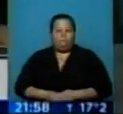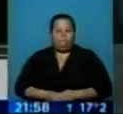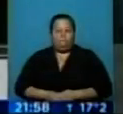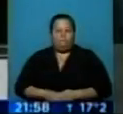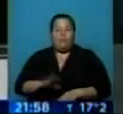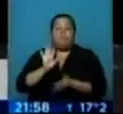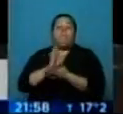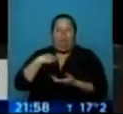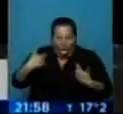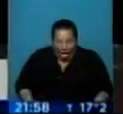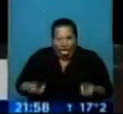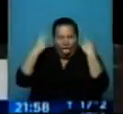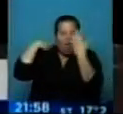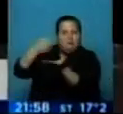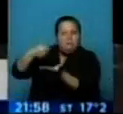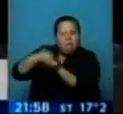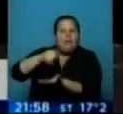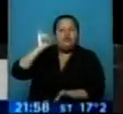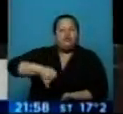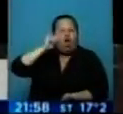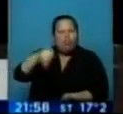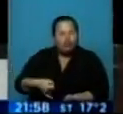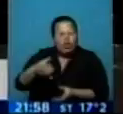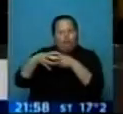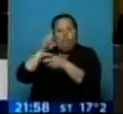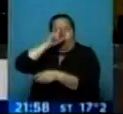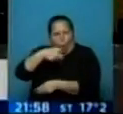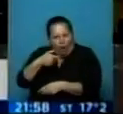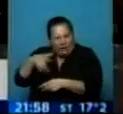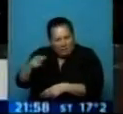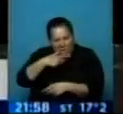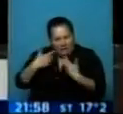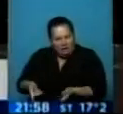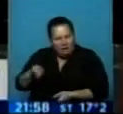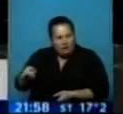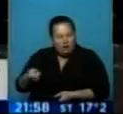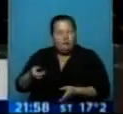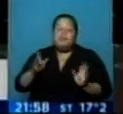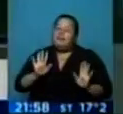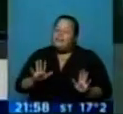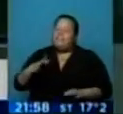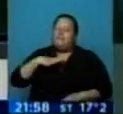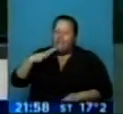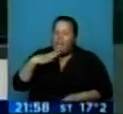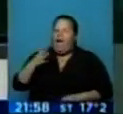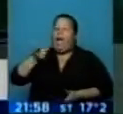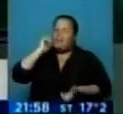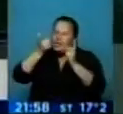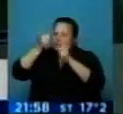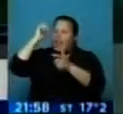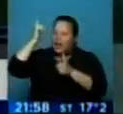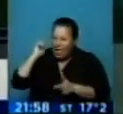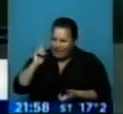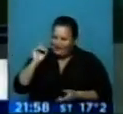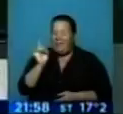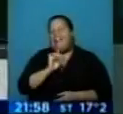a pagarle sin condicionamientos a los fondos buitres. hace falta mucha experiencia